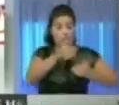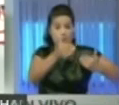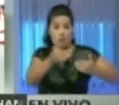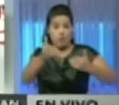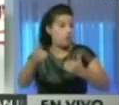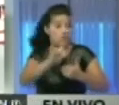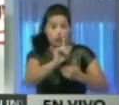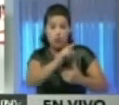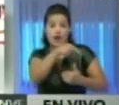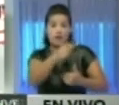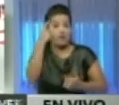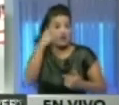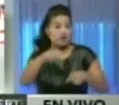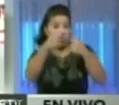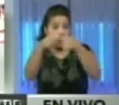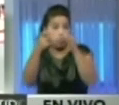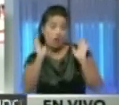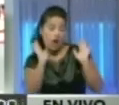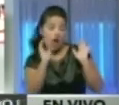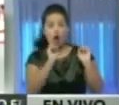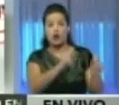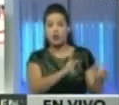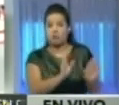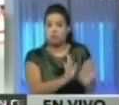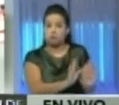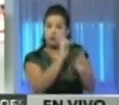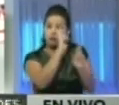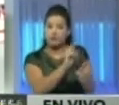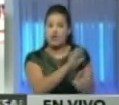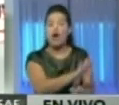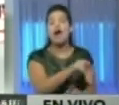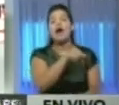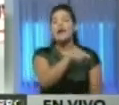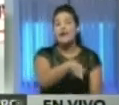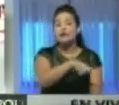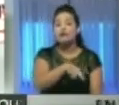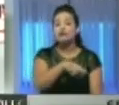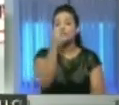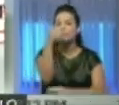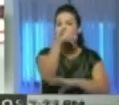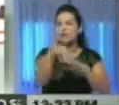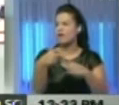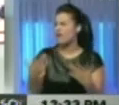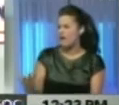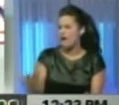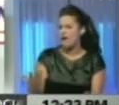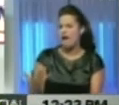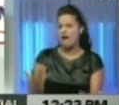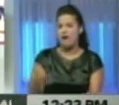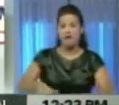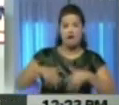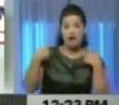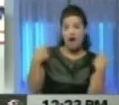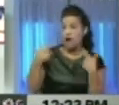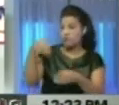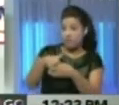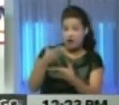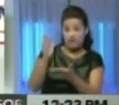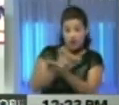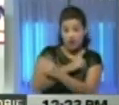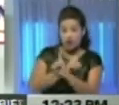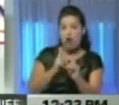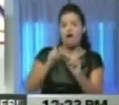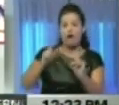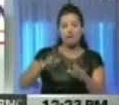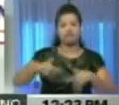asamblea que se ha puesto de espalda al Estado de Derecho. Y ante esa situación, no tengo la menor duda, como lo hemos venido diciendo,